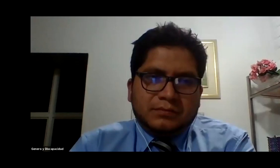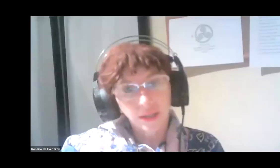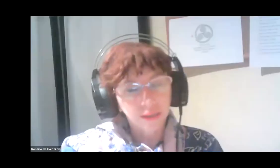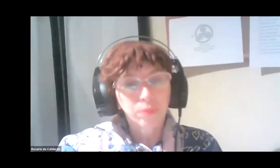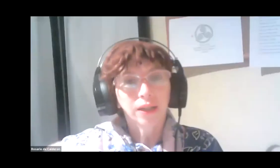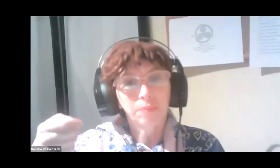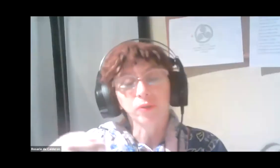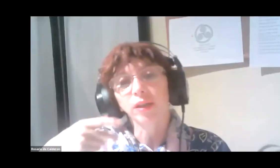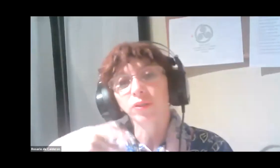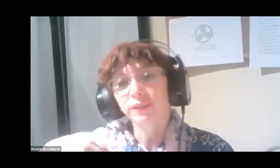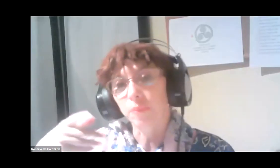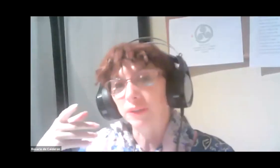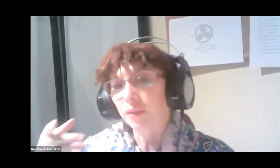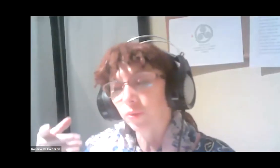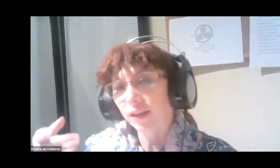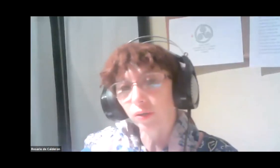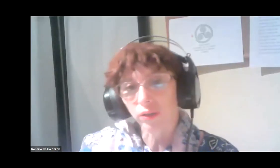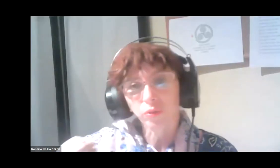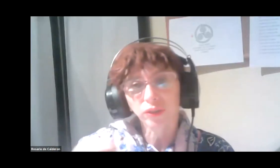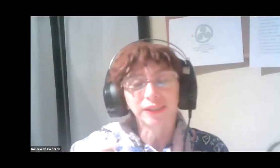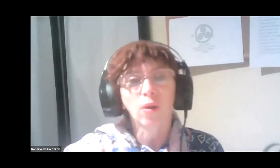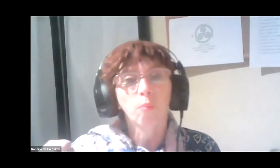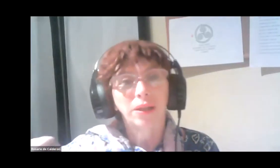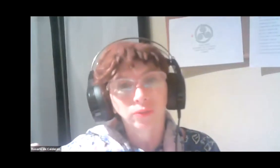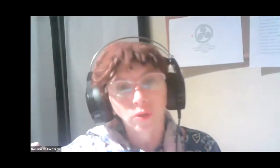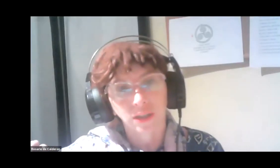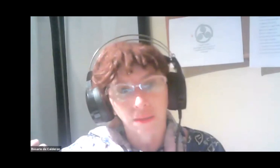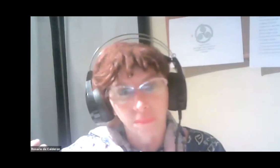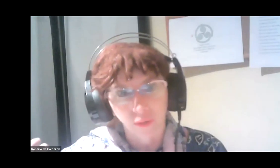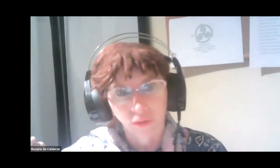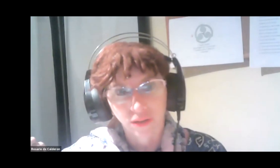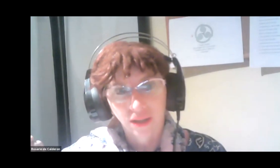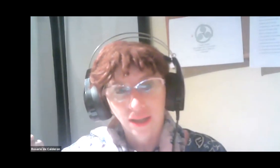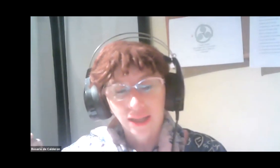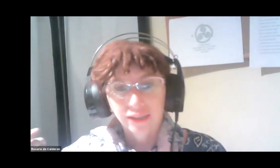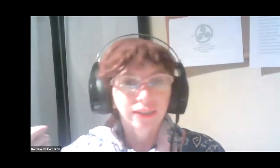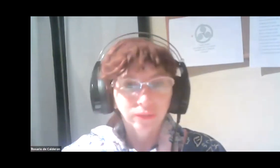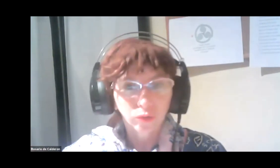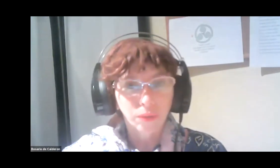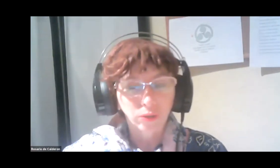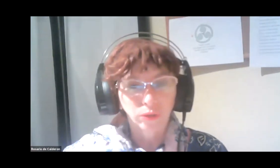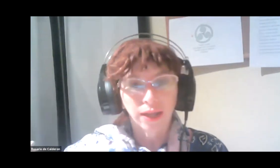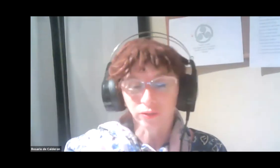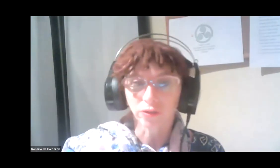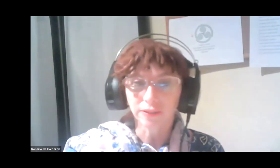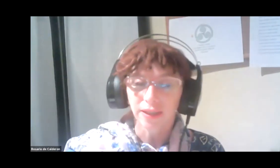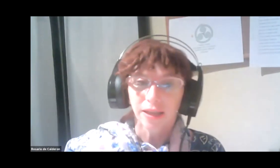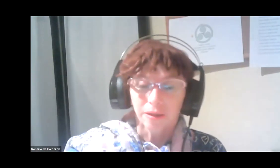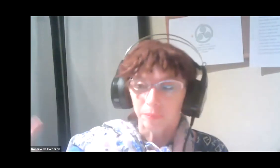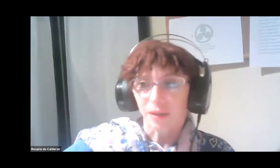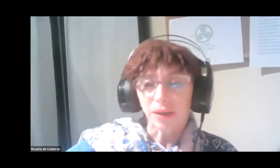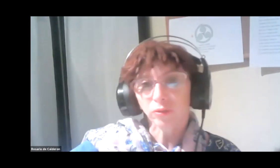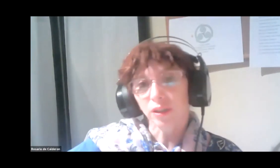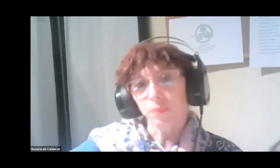pasar una puerta porque la persona con discapacidad visual recordemos que tiene un bastón en la mano y esto lo va a ayudarle entonces